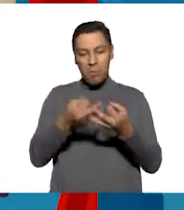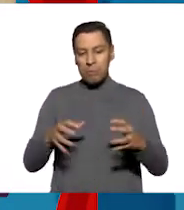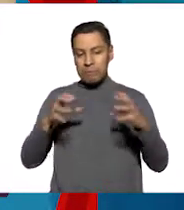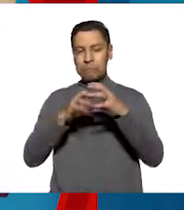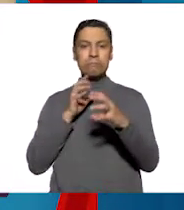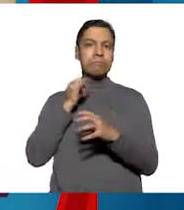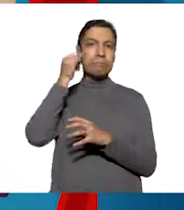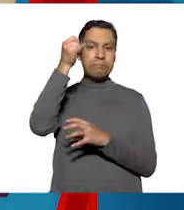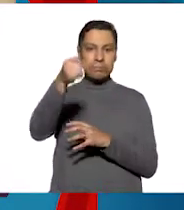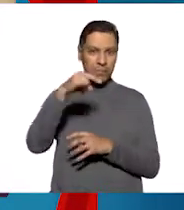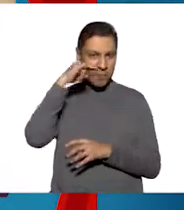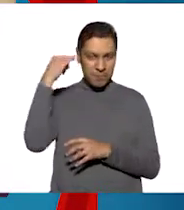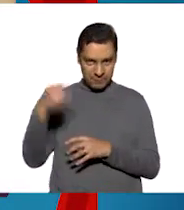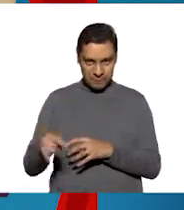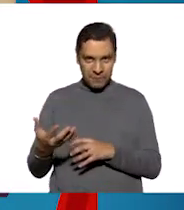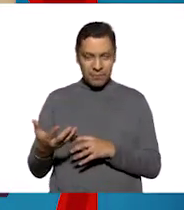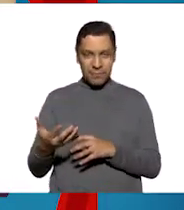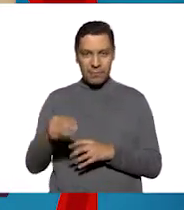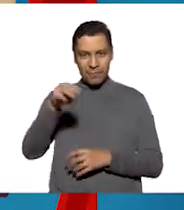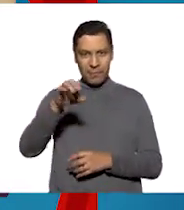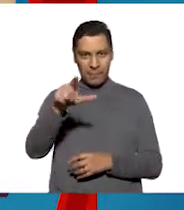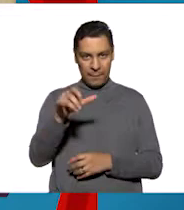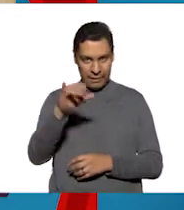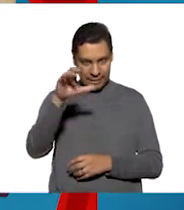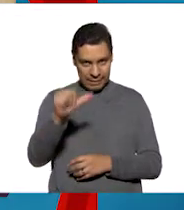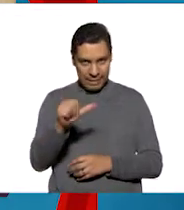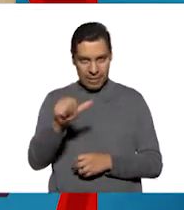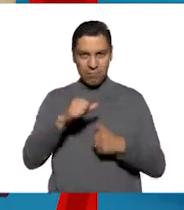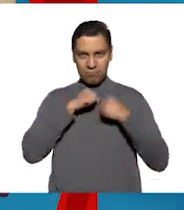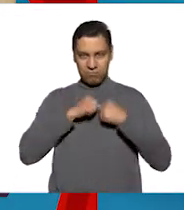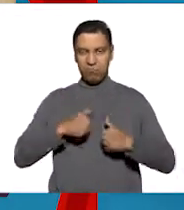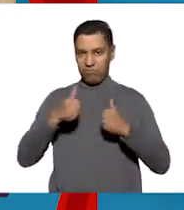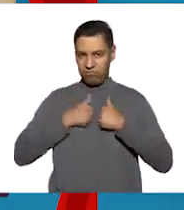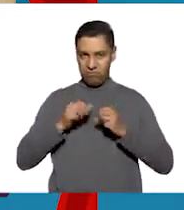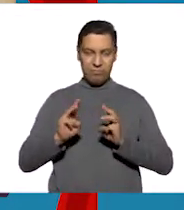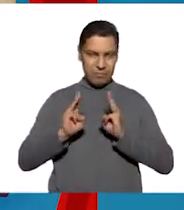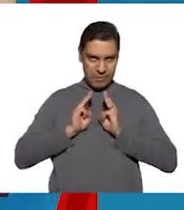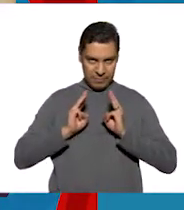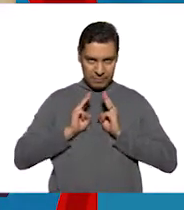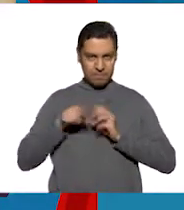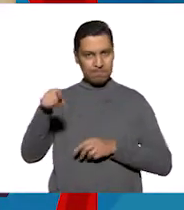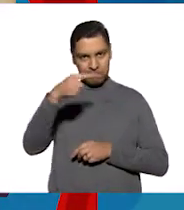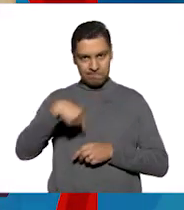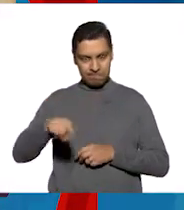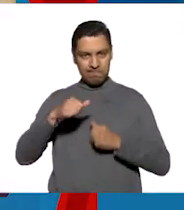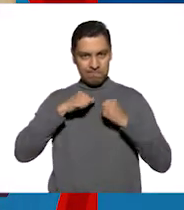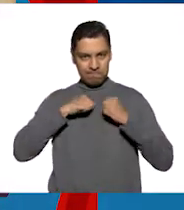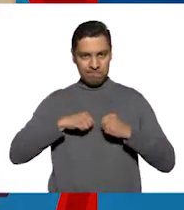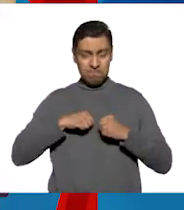Los mexicas quedaron a cargo de la dirección militar. Los